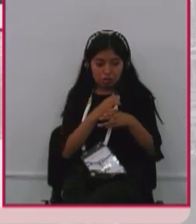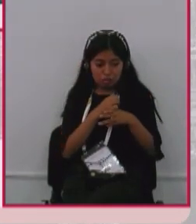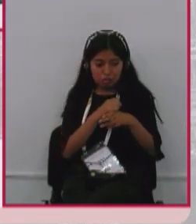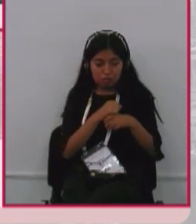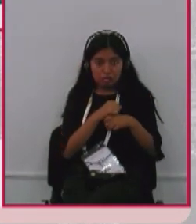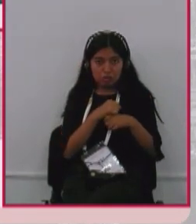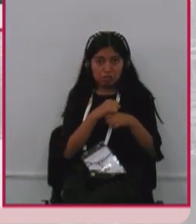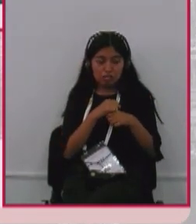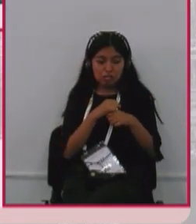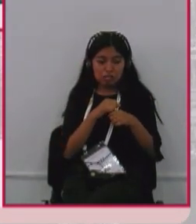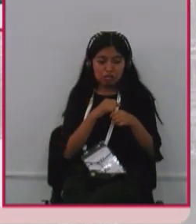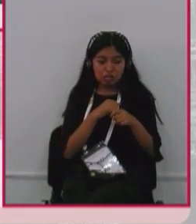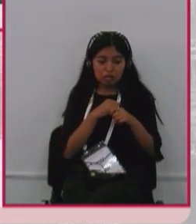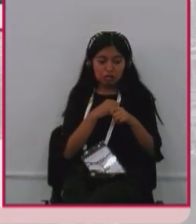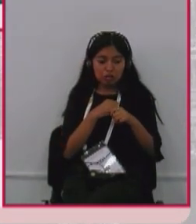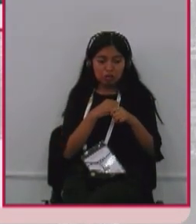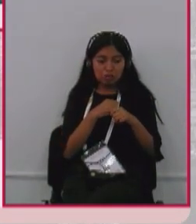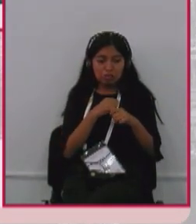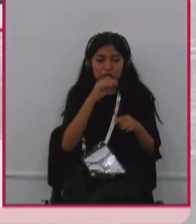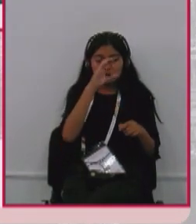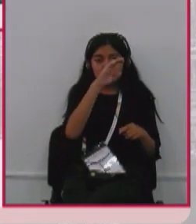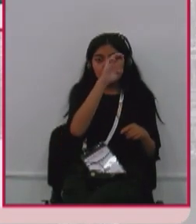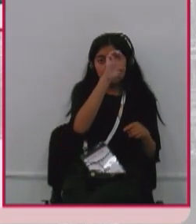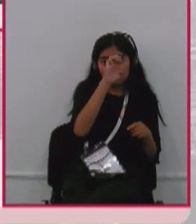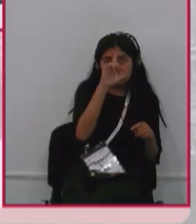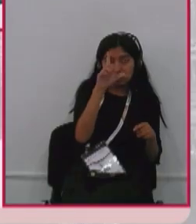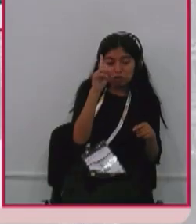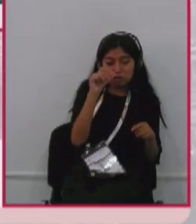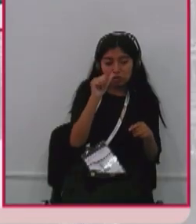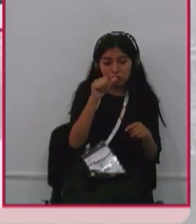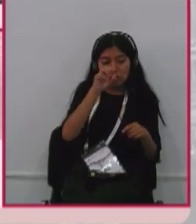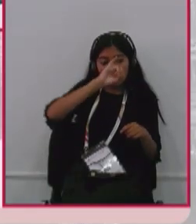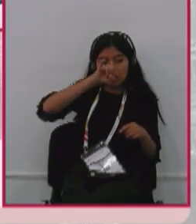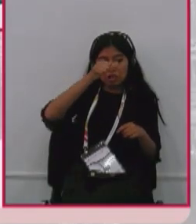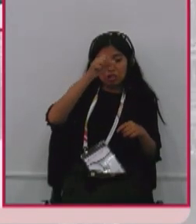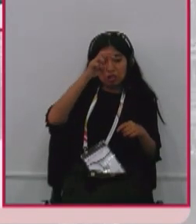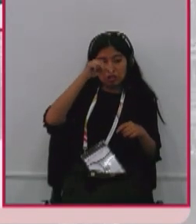cantidad de equipos, celdas Jamieson, que va a generar muchos beneficios del proceso.